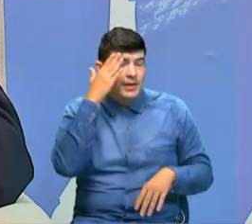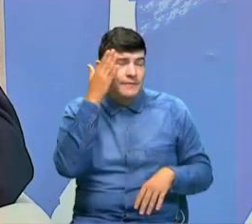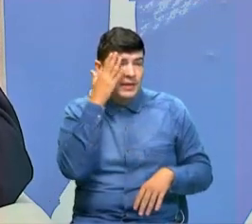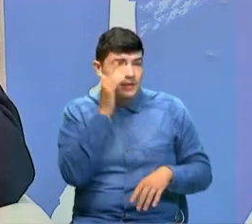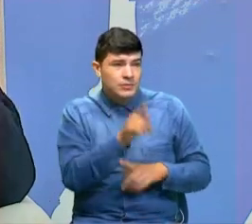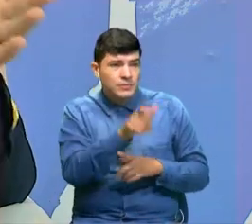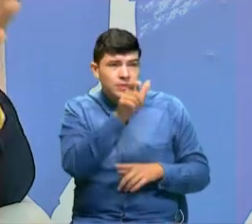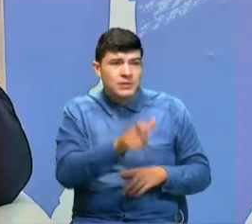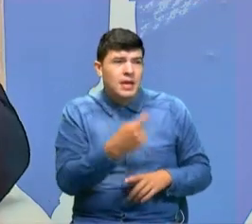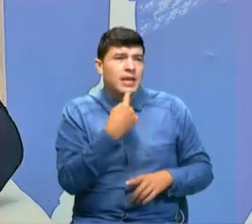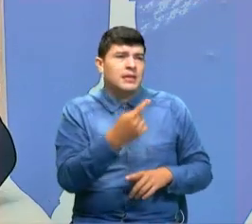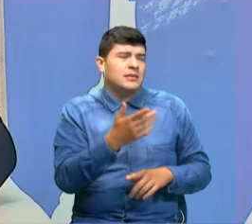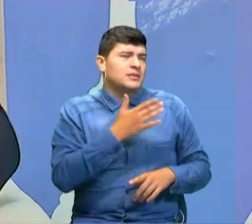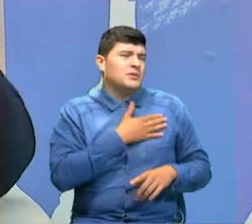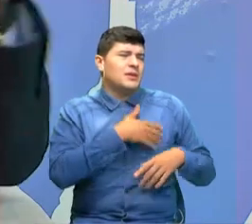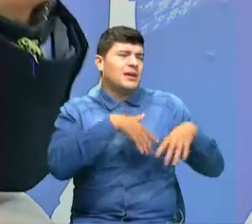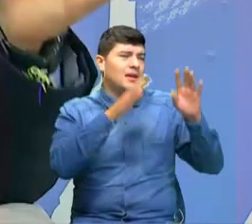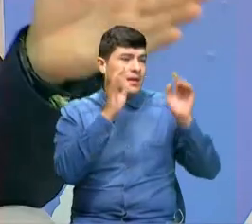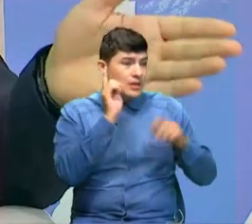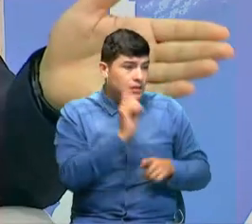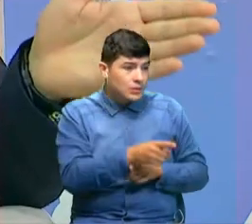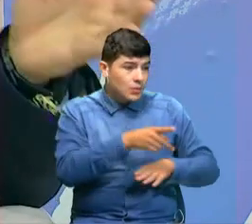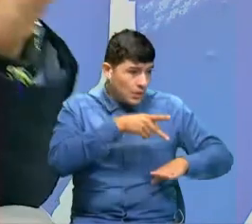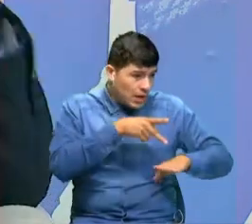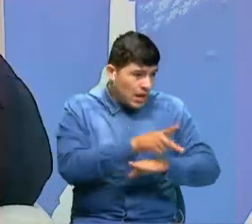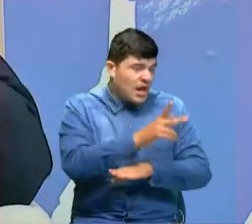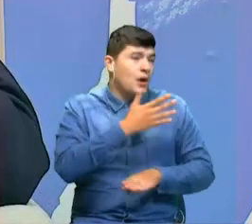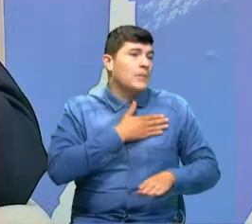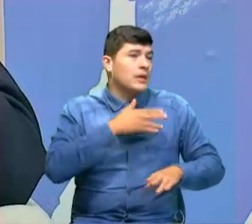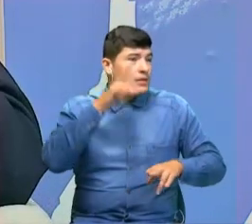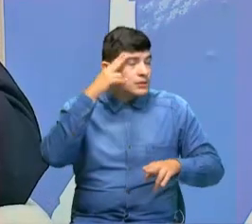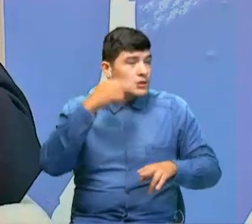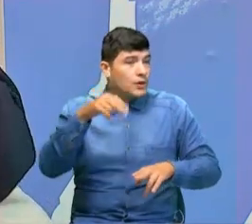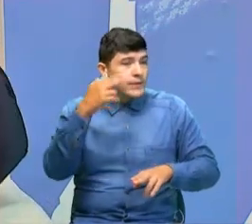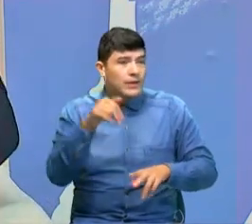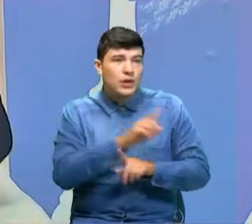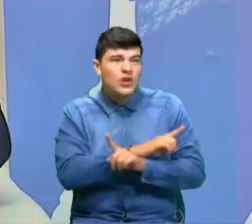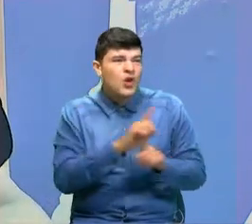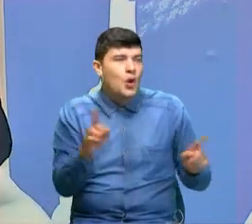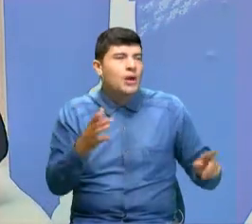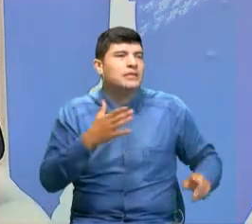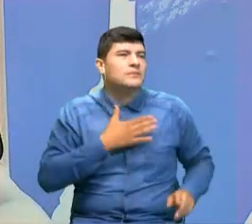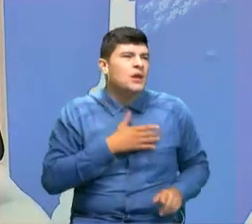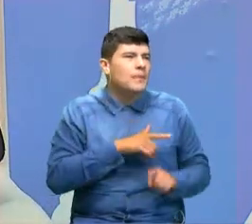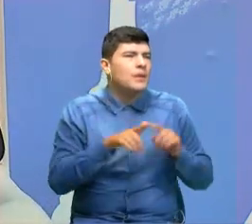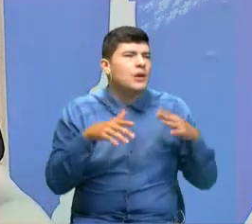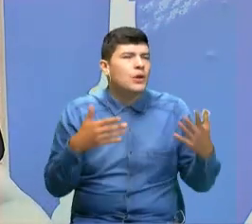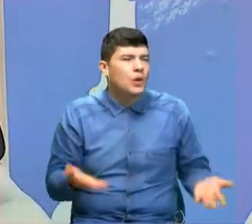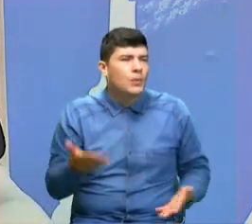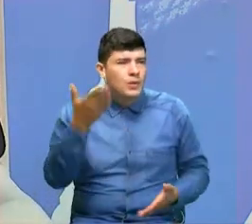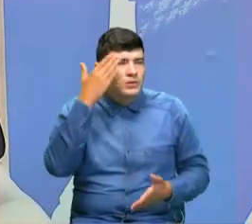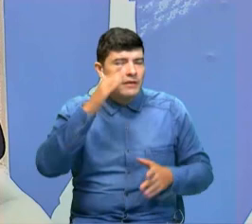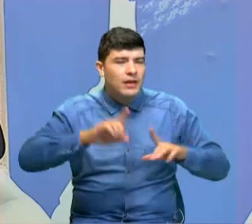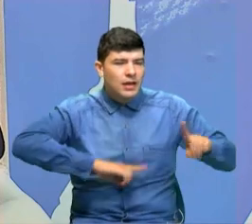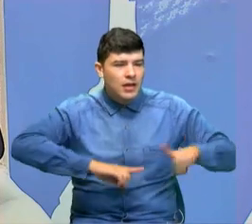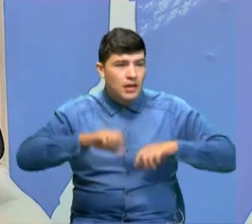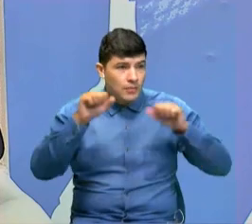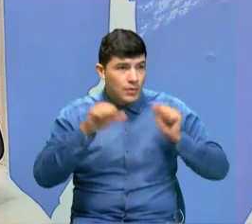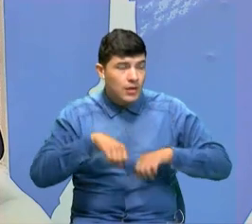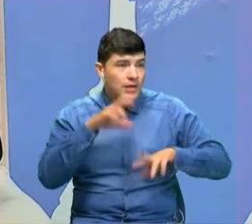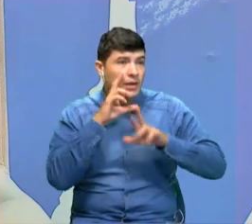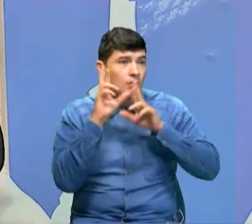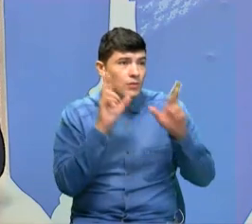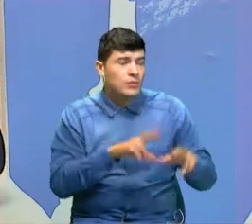el señor dice, mira, ¿sabe qué? Este carro ya no es de mi sobrino, es mío. ¿Cómo determina la administración para